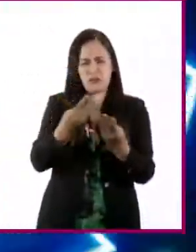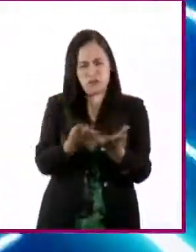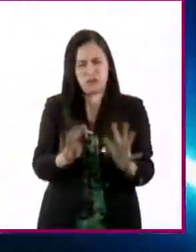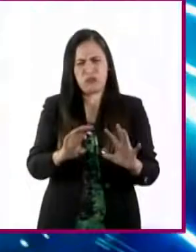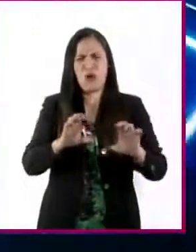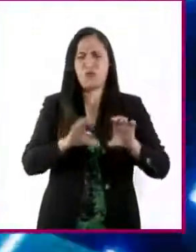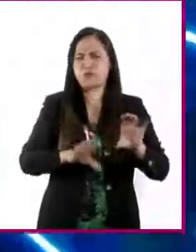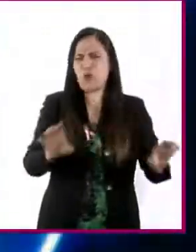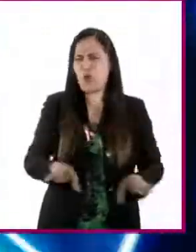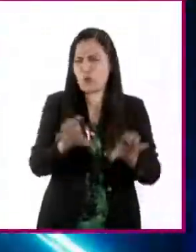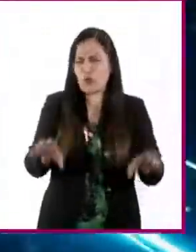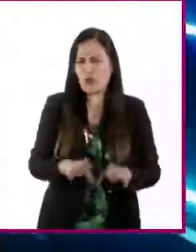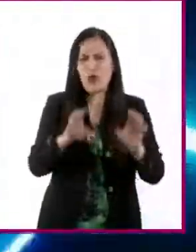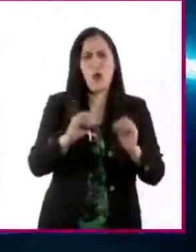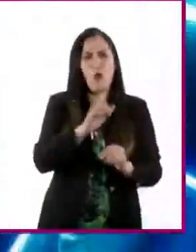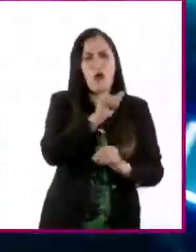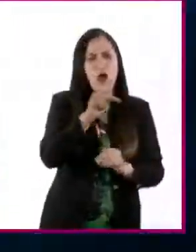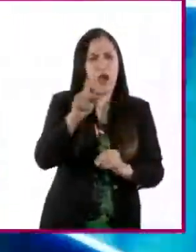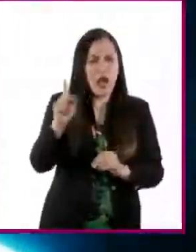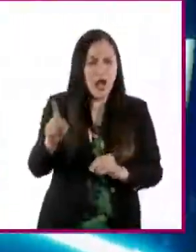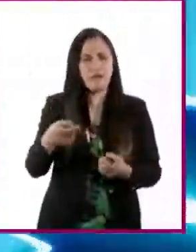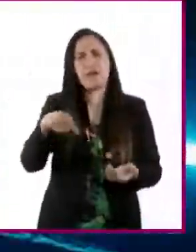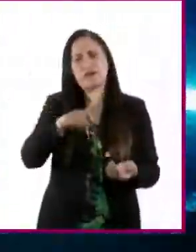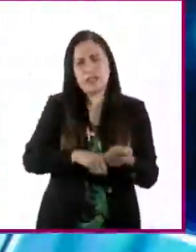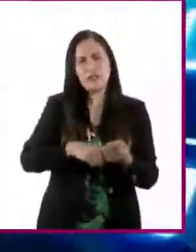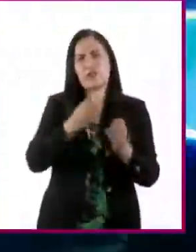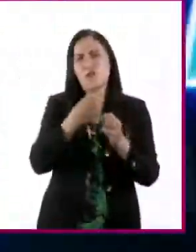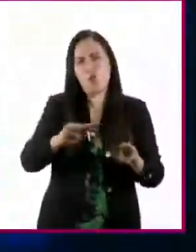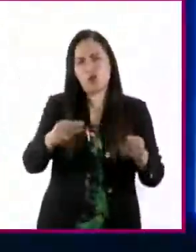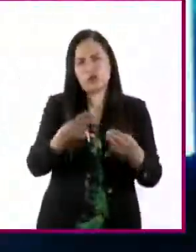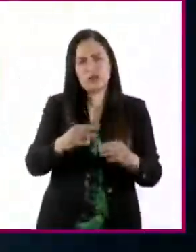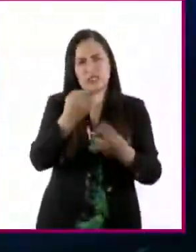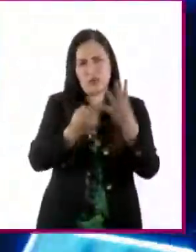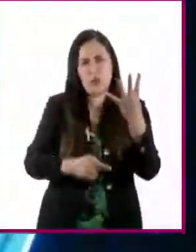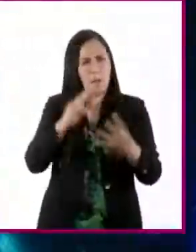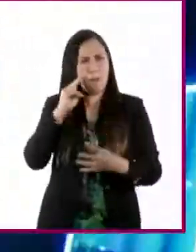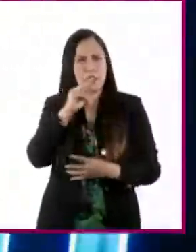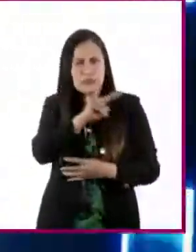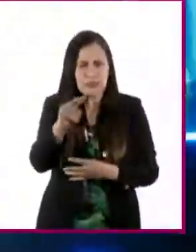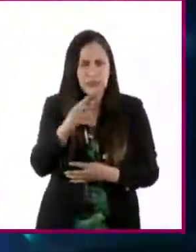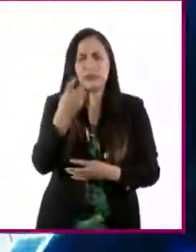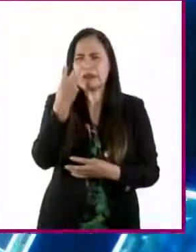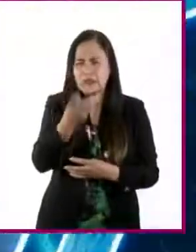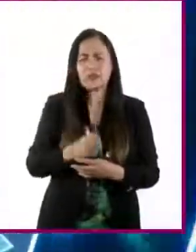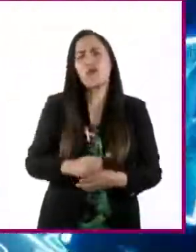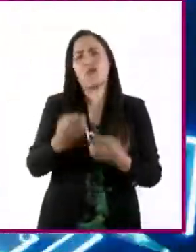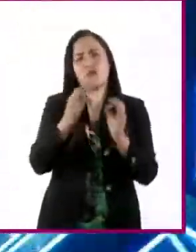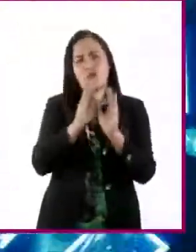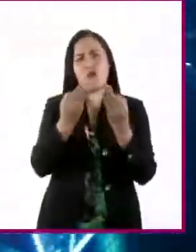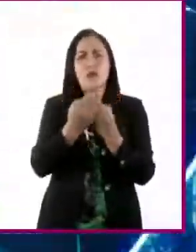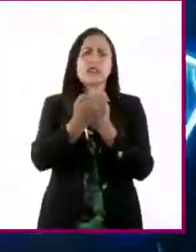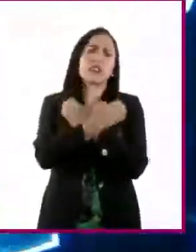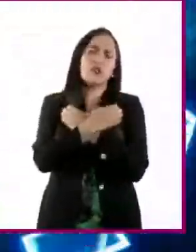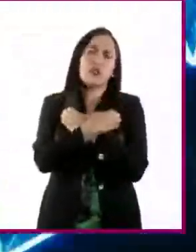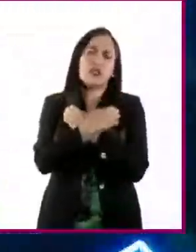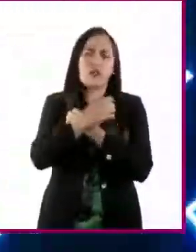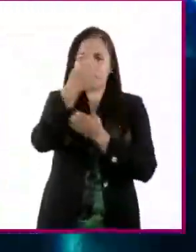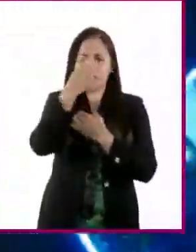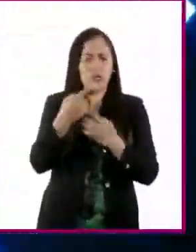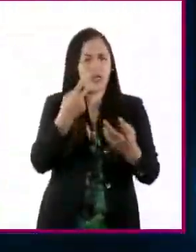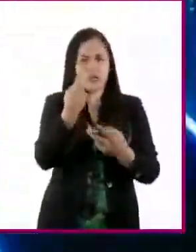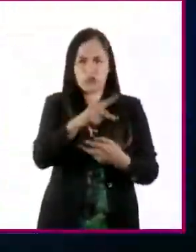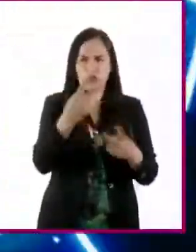son lectores de pantalla y son programas fáciles de instalar. Lo mismo sucede con dispositivos como teléfonos celulares que tienen integrado el sistema Braille. La línea